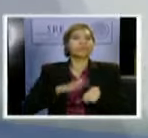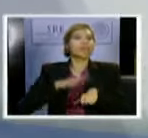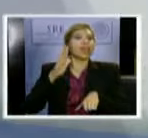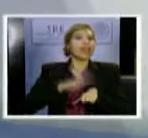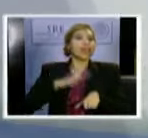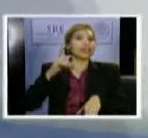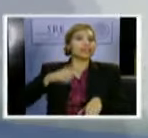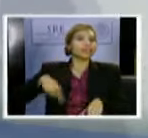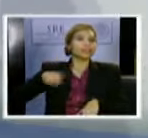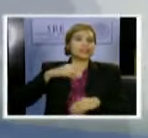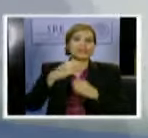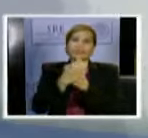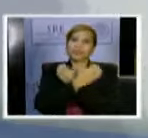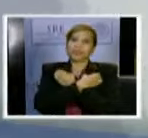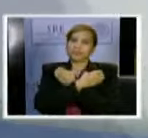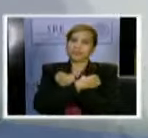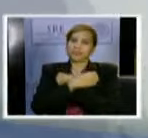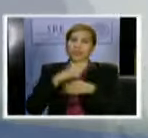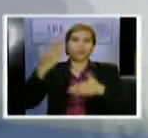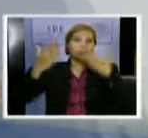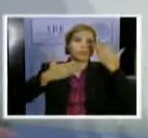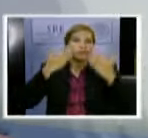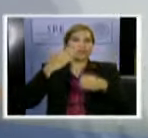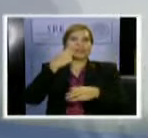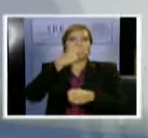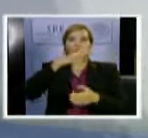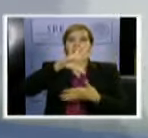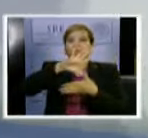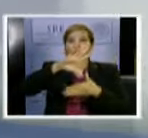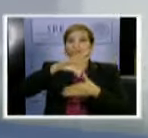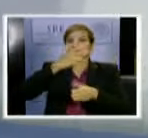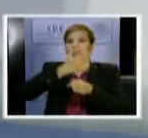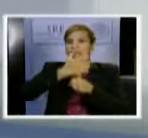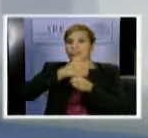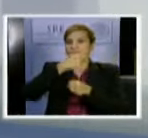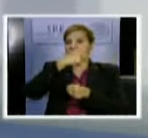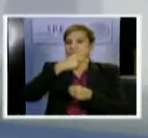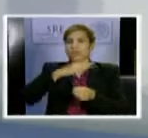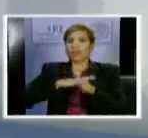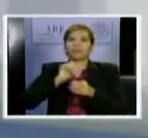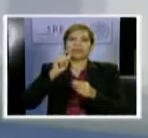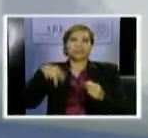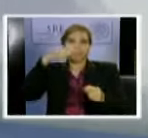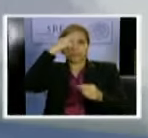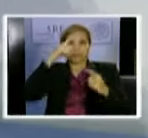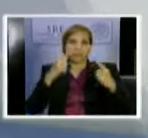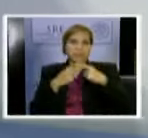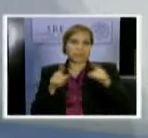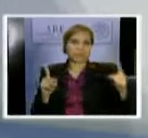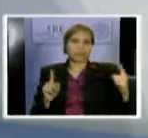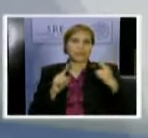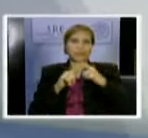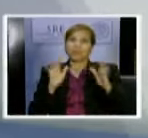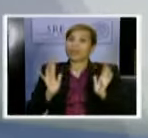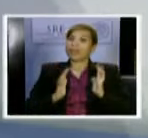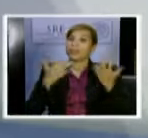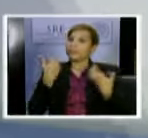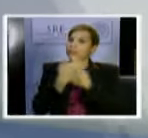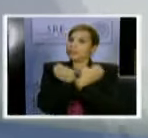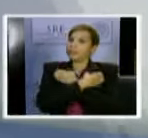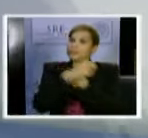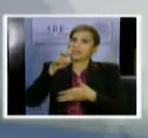más educados norteamericanos, estadounidenses respecto de México, y que sorprenden también a los más educados